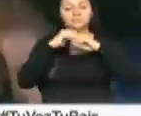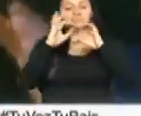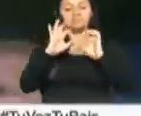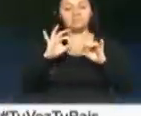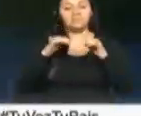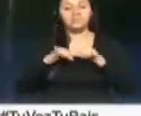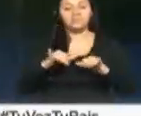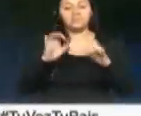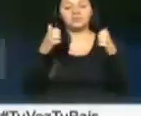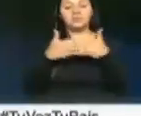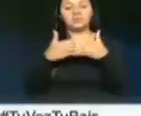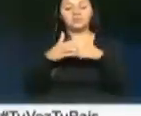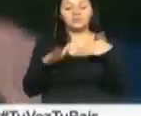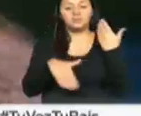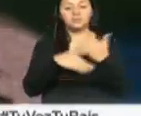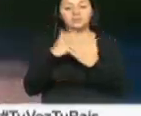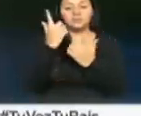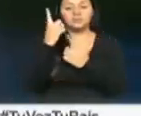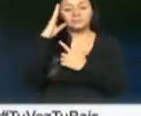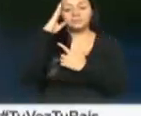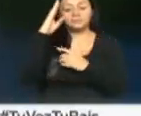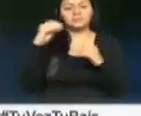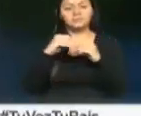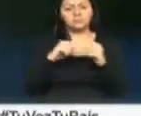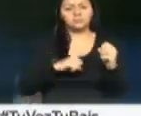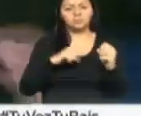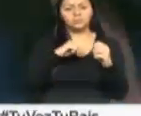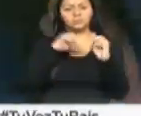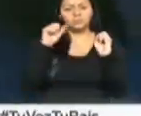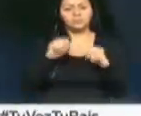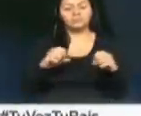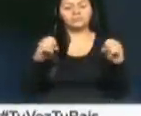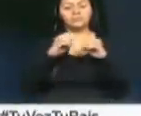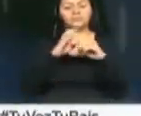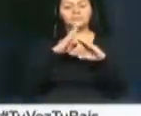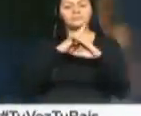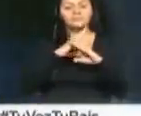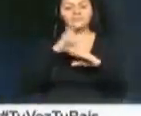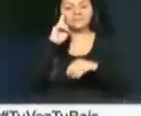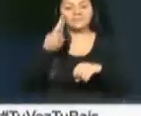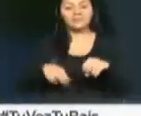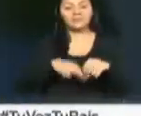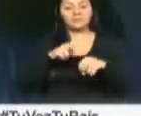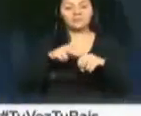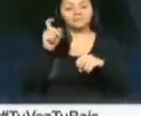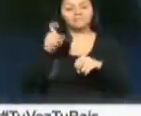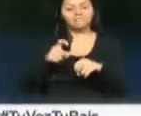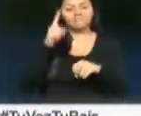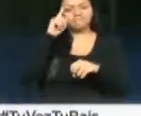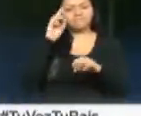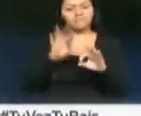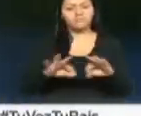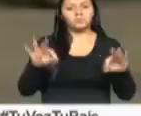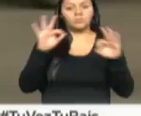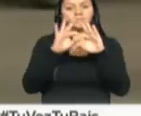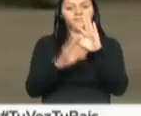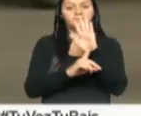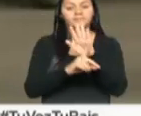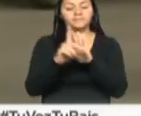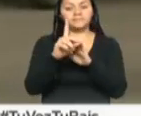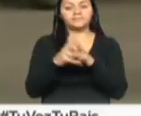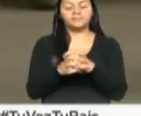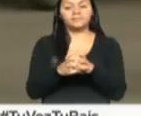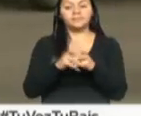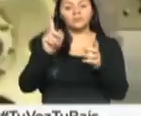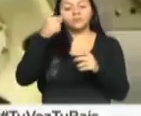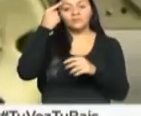seguir equipando a nuestras Fuerzas Armadas, que nos llenan de orgullo, y una defensa nacional que sabemos que es fundamental para el desarrollo. El